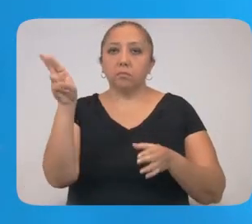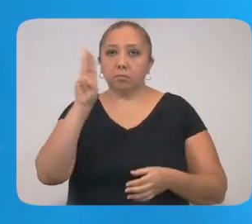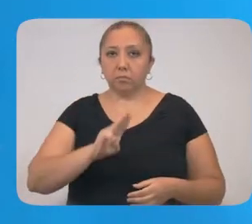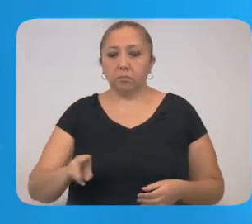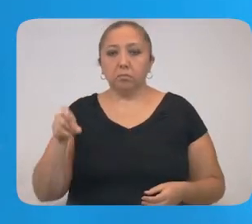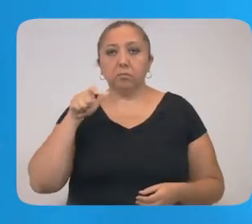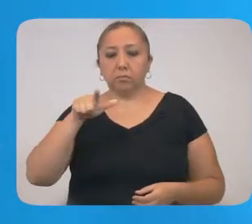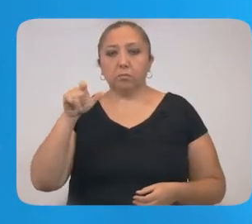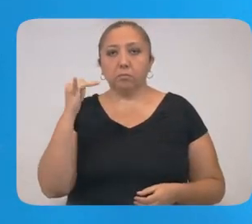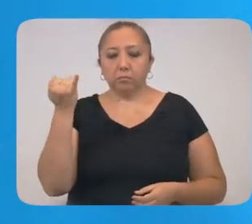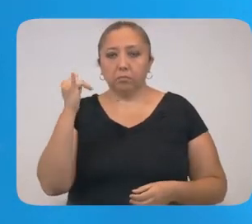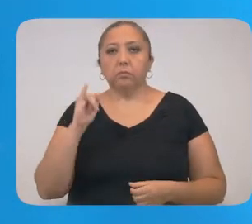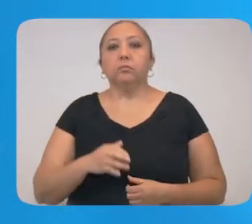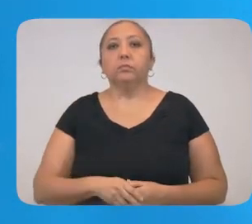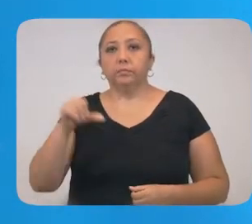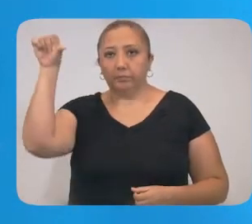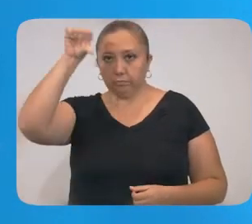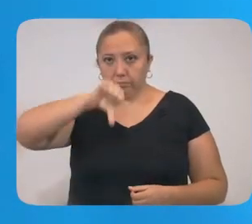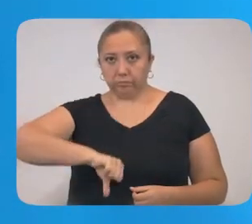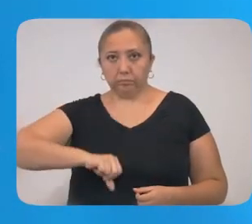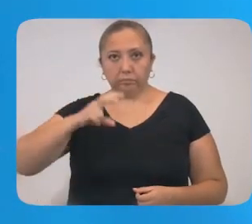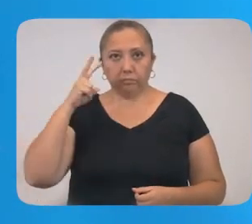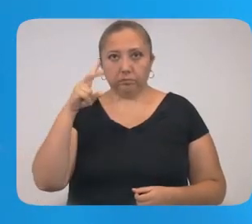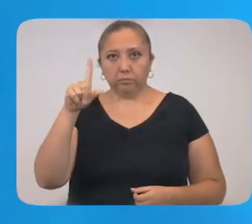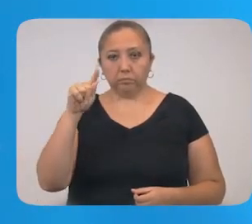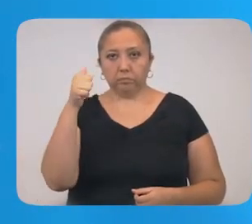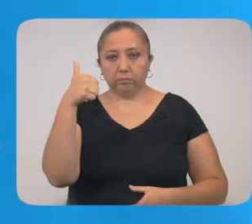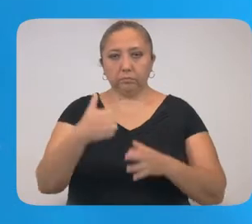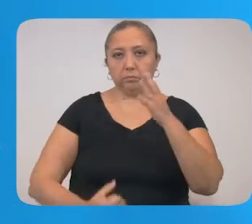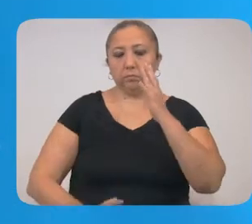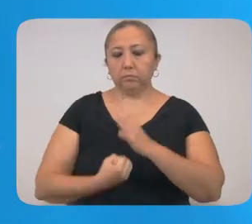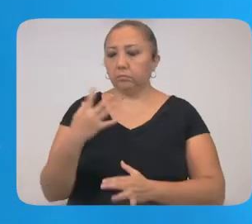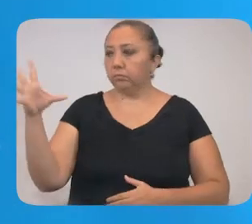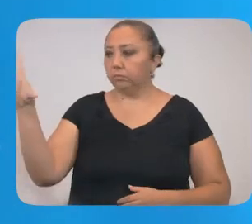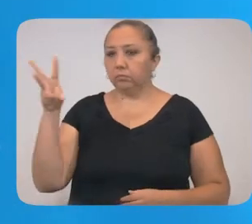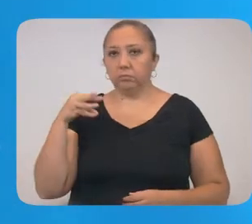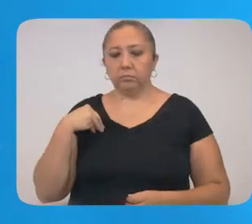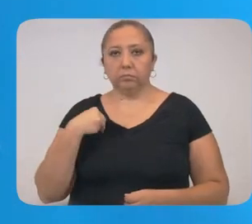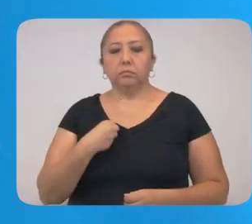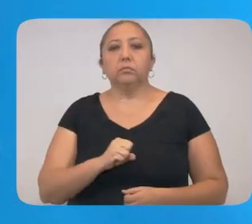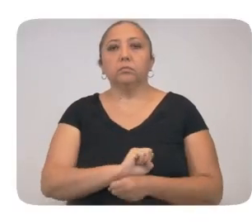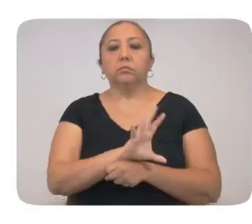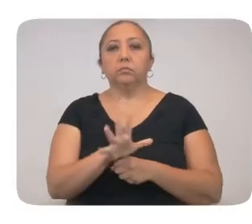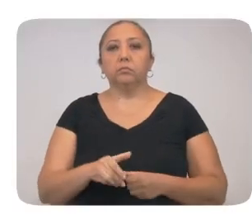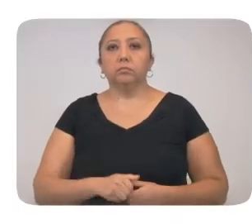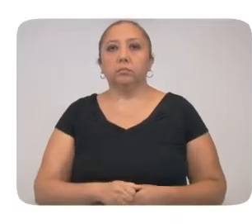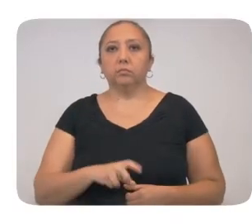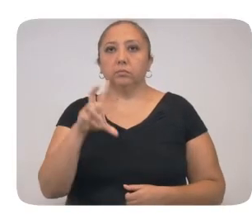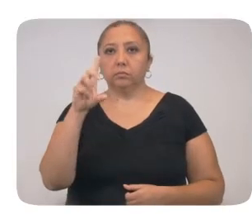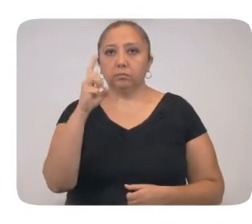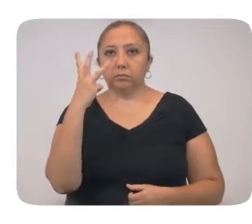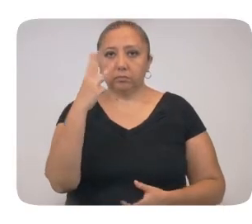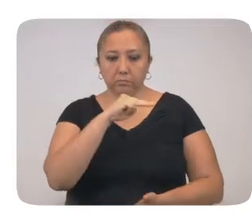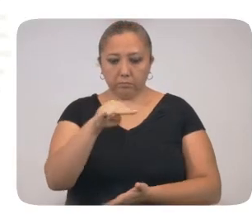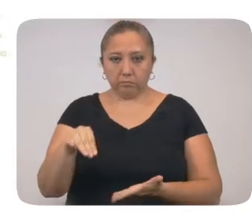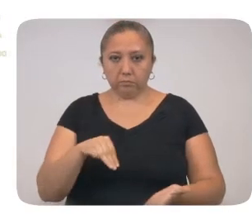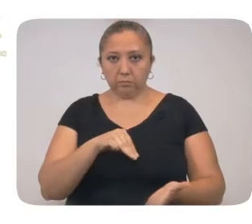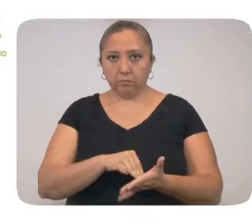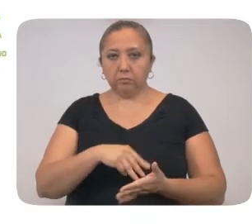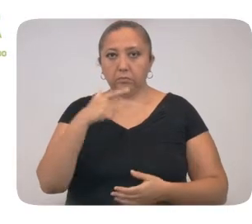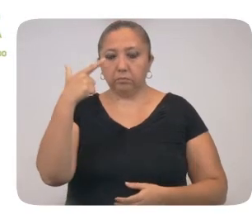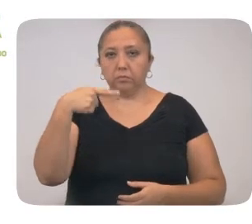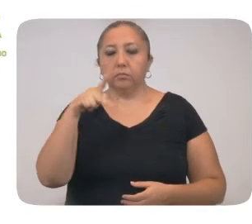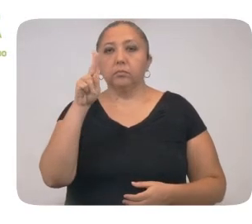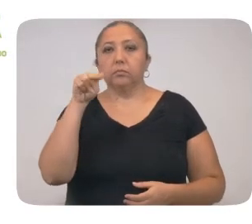miércoles 17 de junio. Hoy se detectaron 76 nuevos contagios de coronavirus, 33 en Mérida,